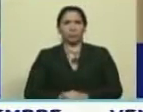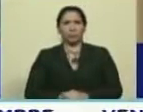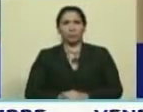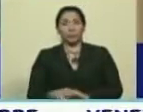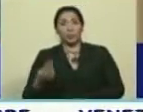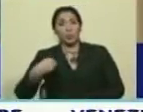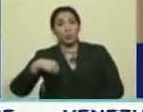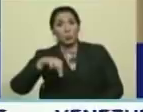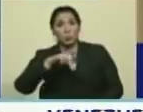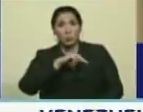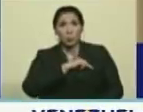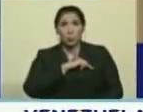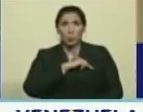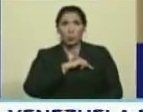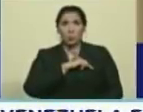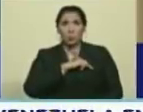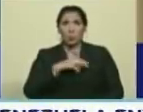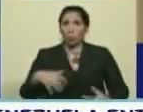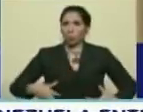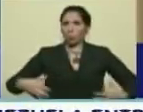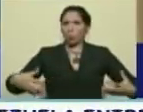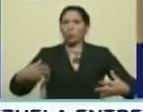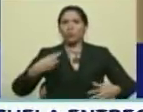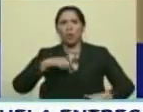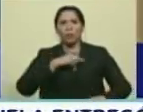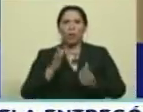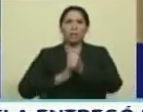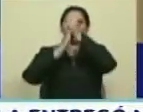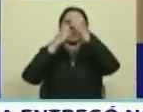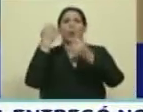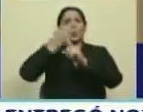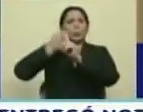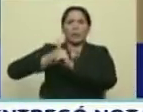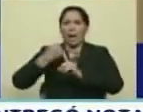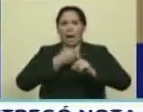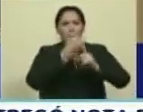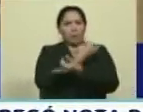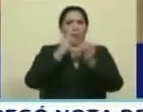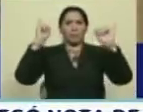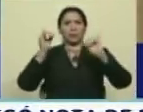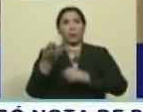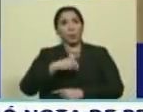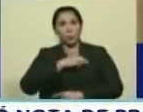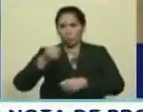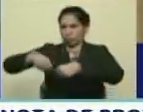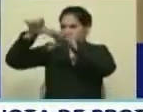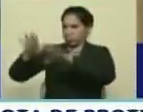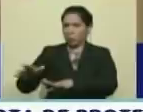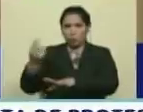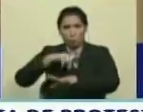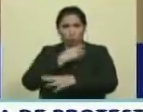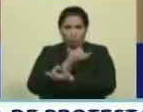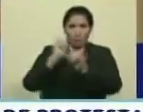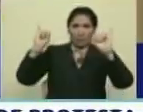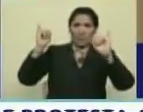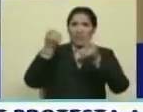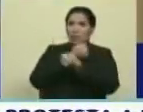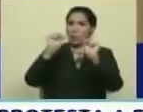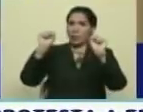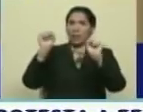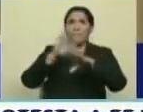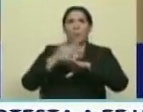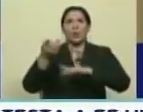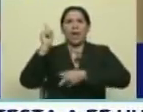Nuestros predecesores lucharon por la independencia. Vamos a renunciar a nuestra independencia y soberanía porque